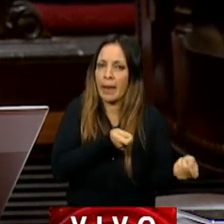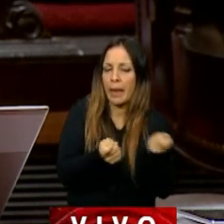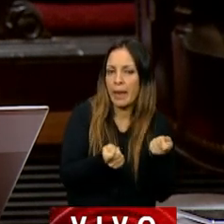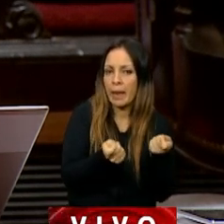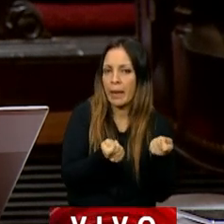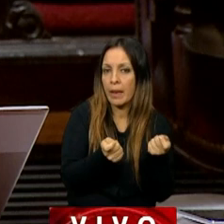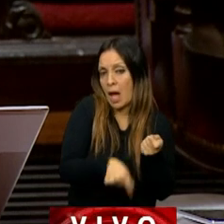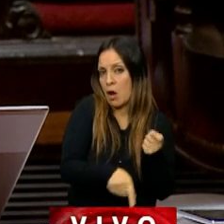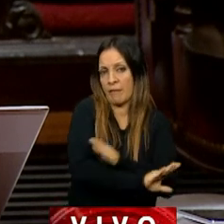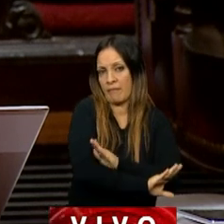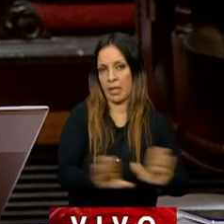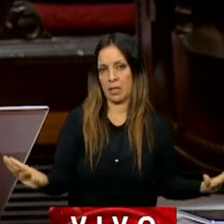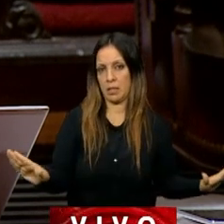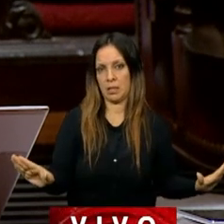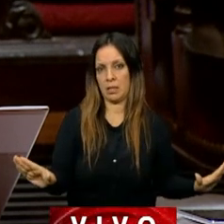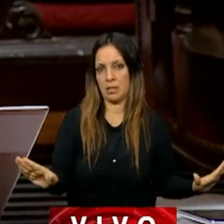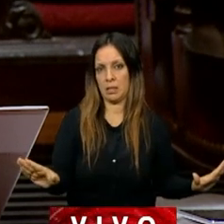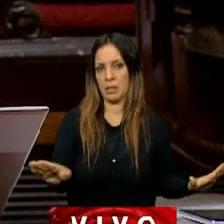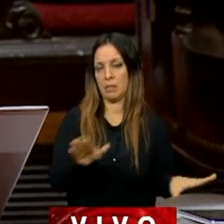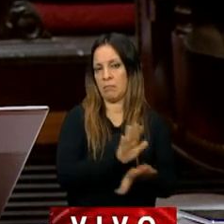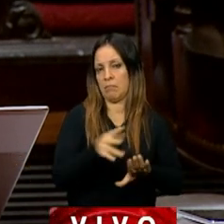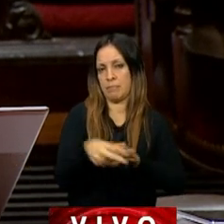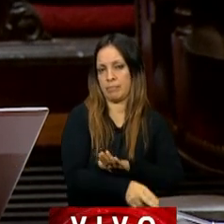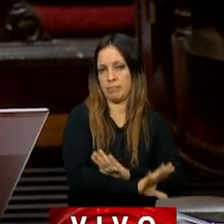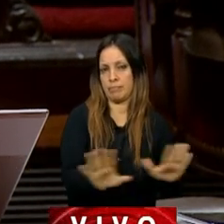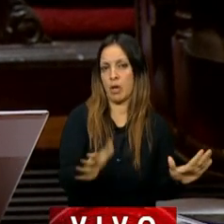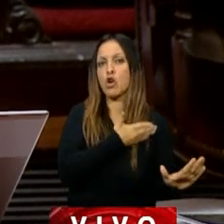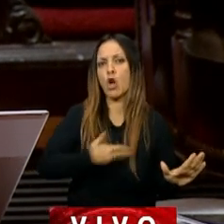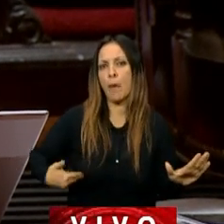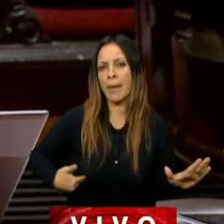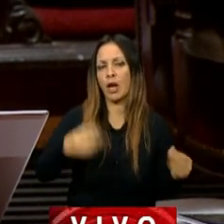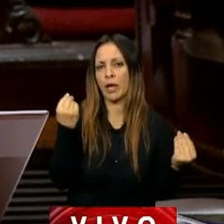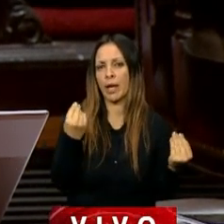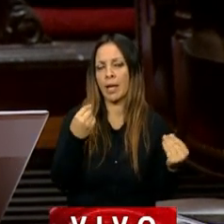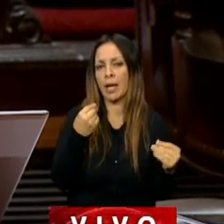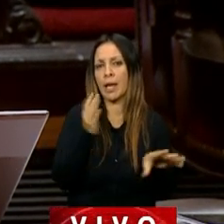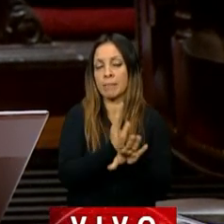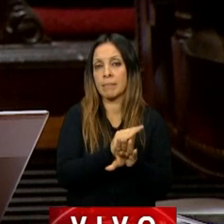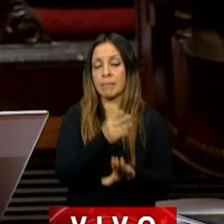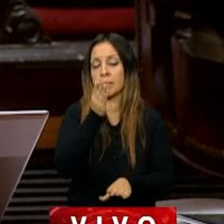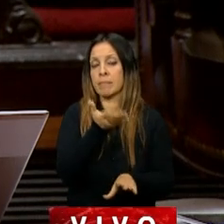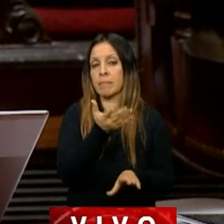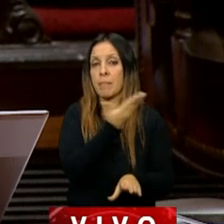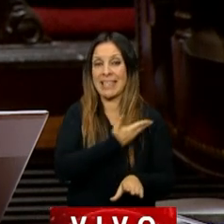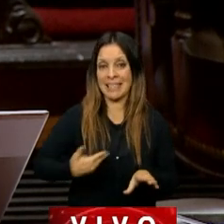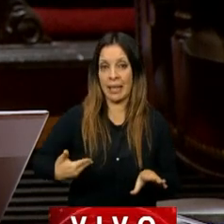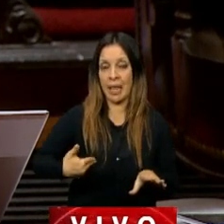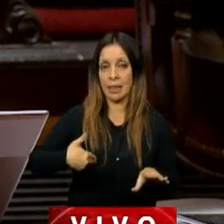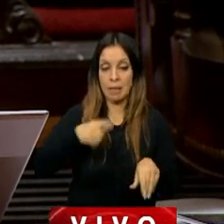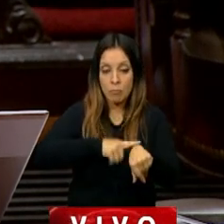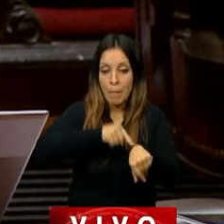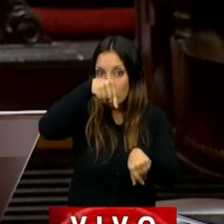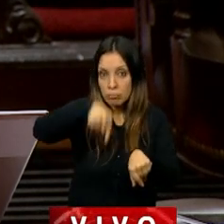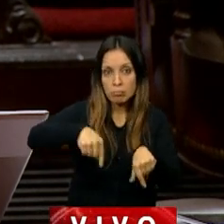Es el fin de un gobierno que en el medio, de un presidente, que en el medio de una crisis